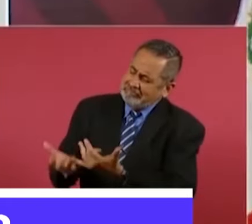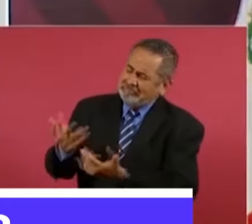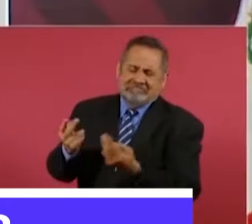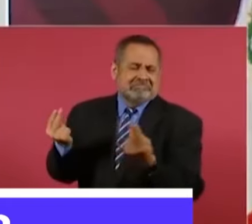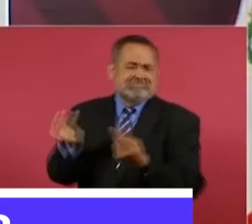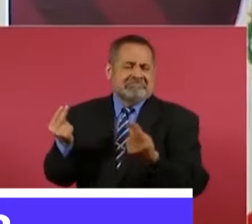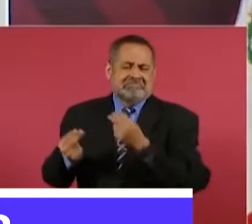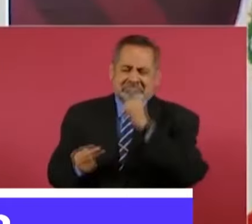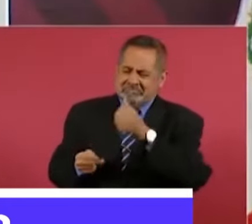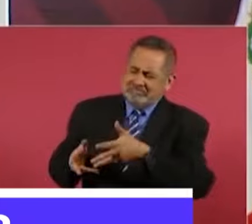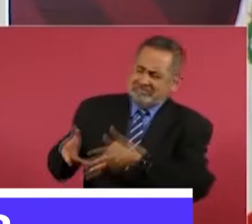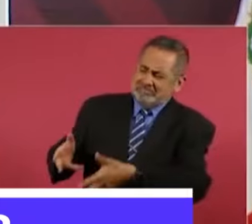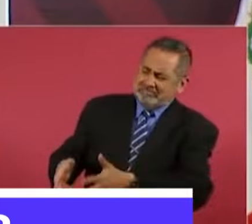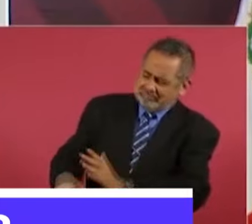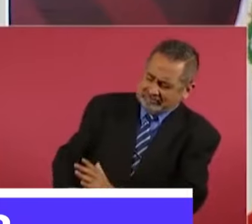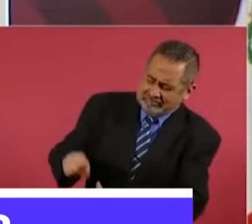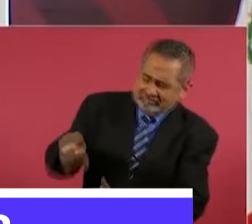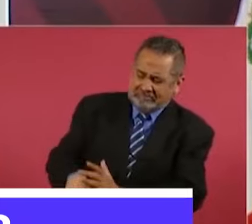las energías fósiles.